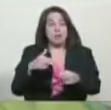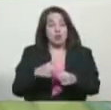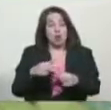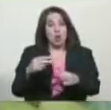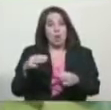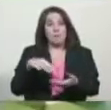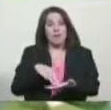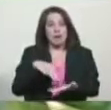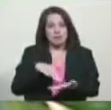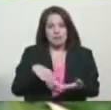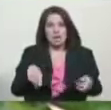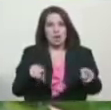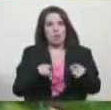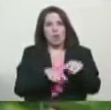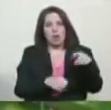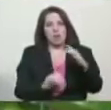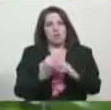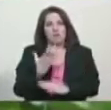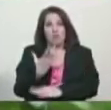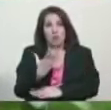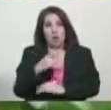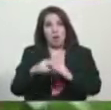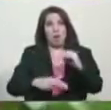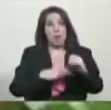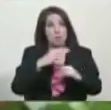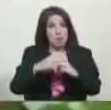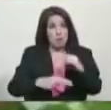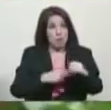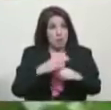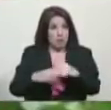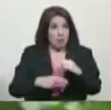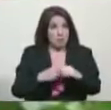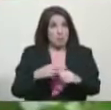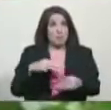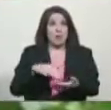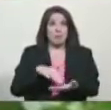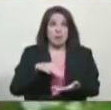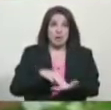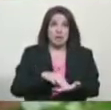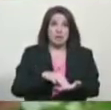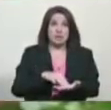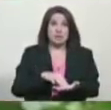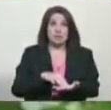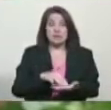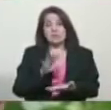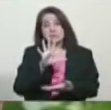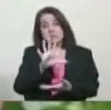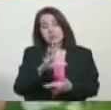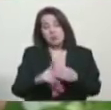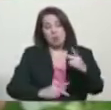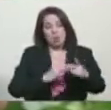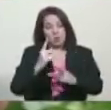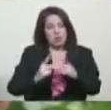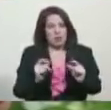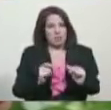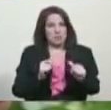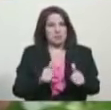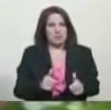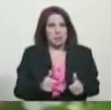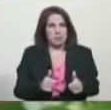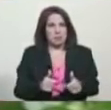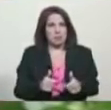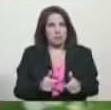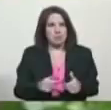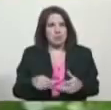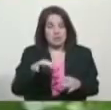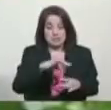y la semilla de papa del núcleo del estado Miranda. Somos 5 productores que arrancamos y es una